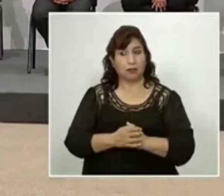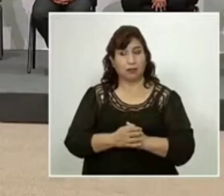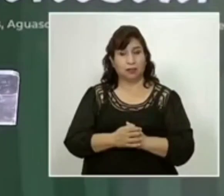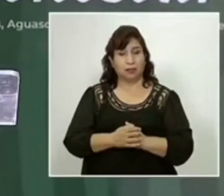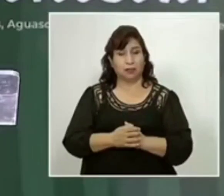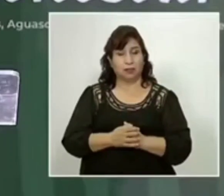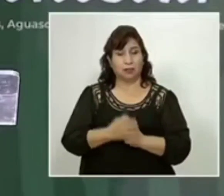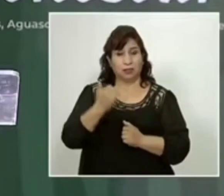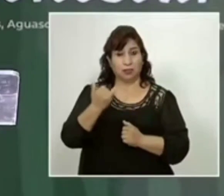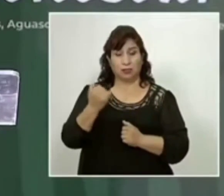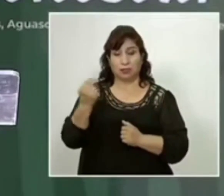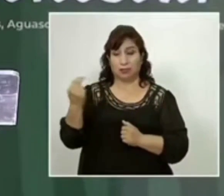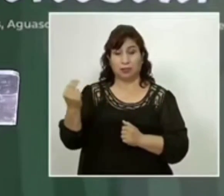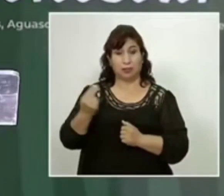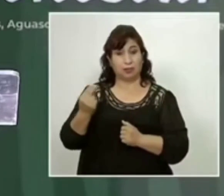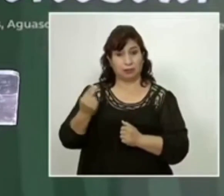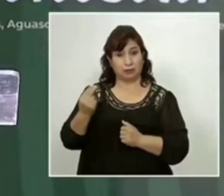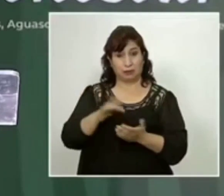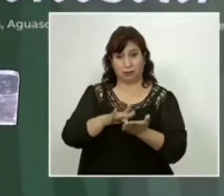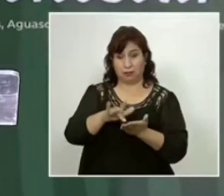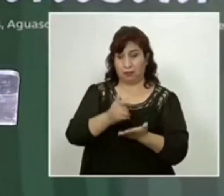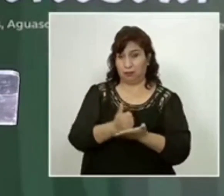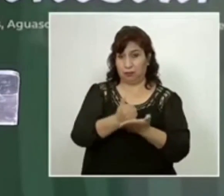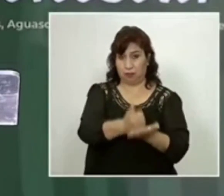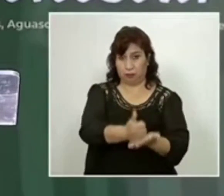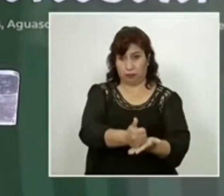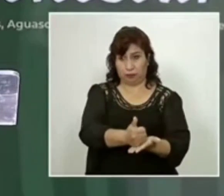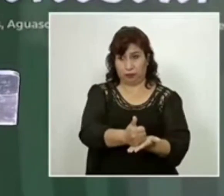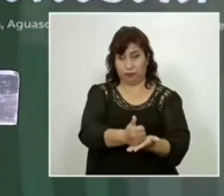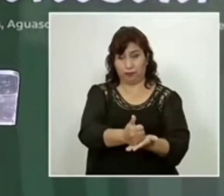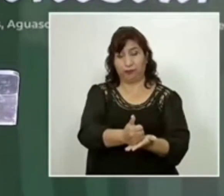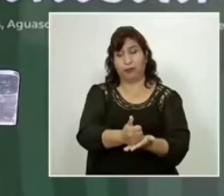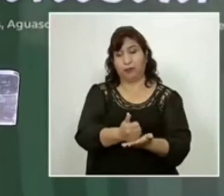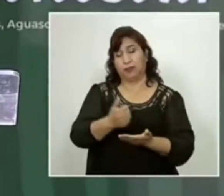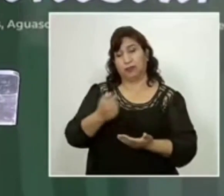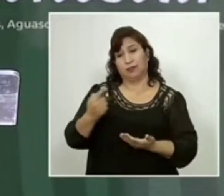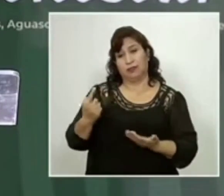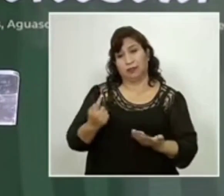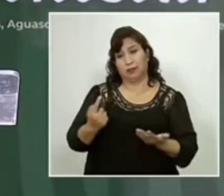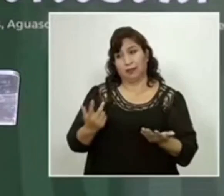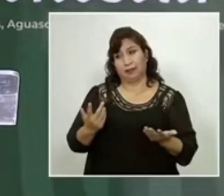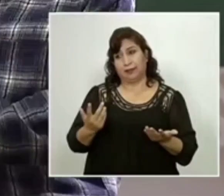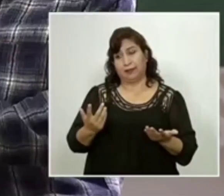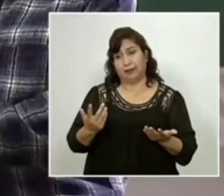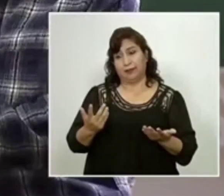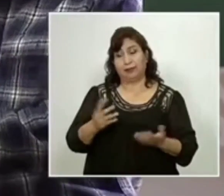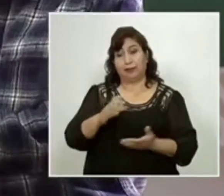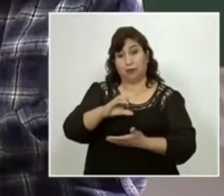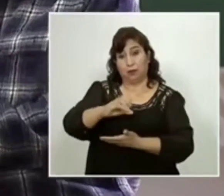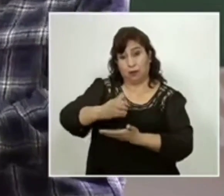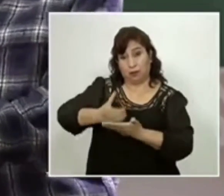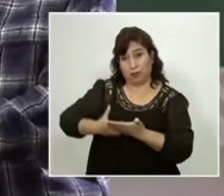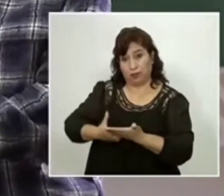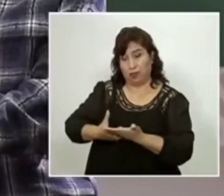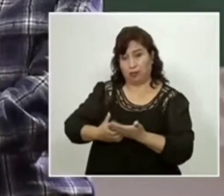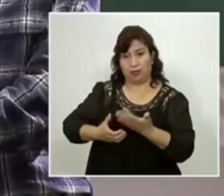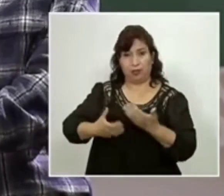que necesitan el apoyo, el que se contratara a